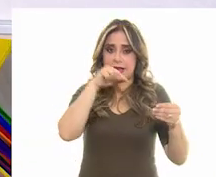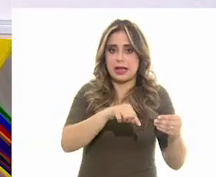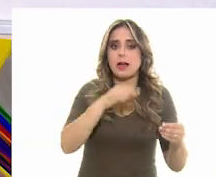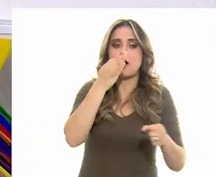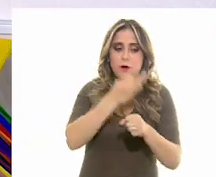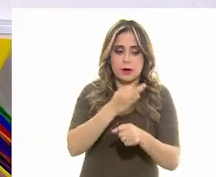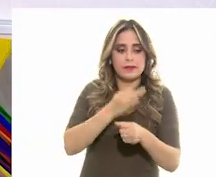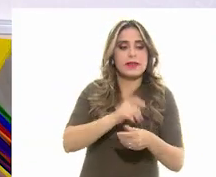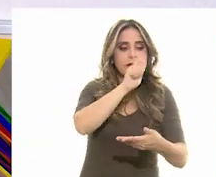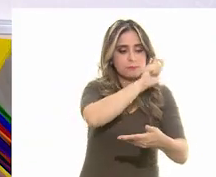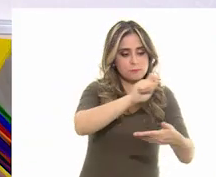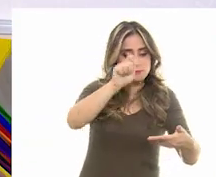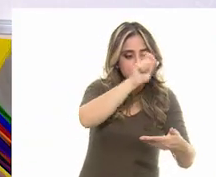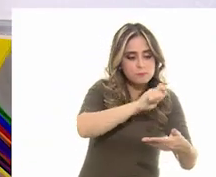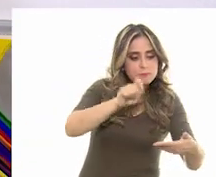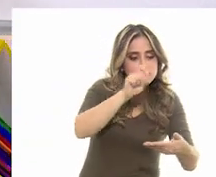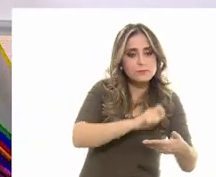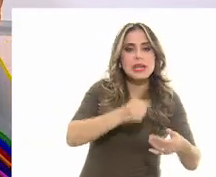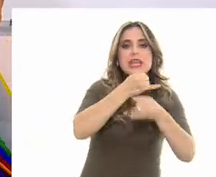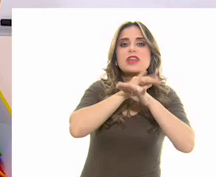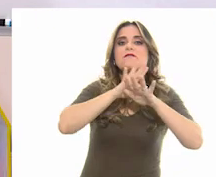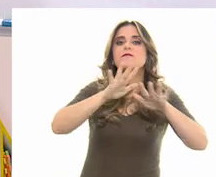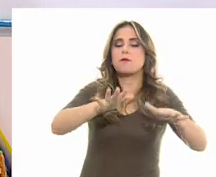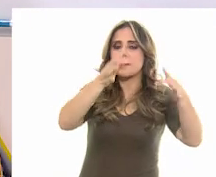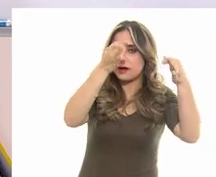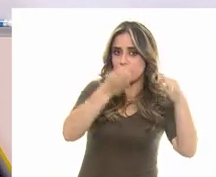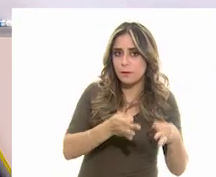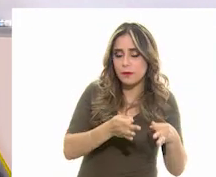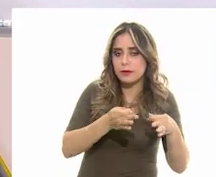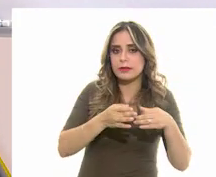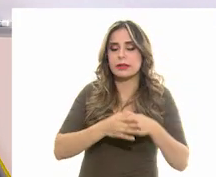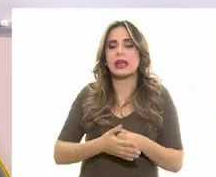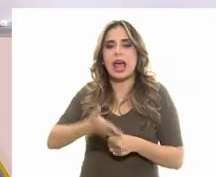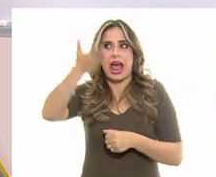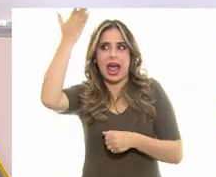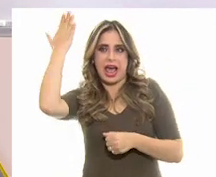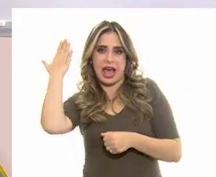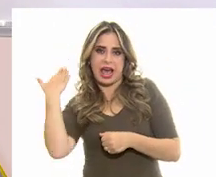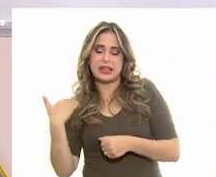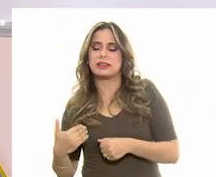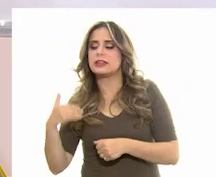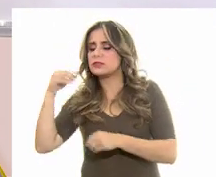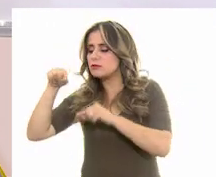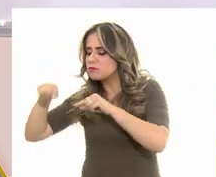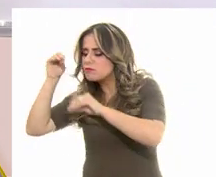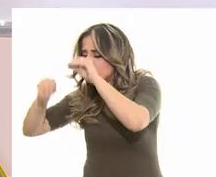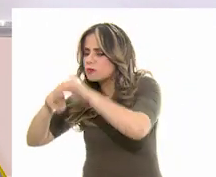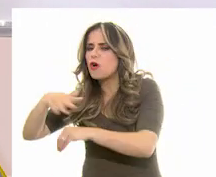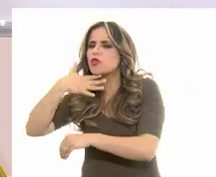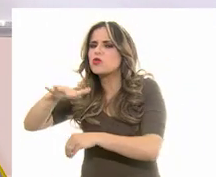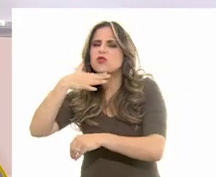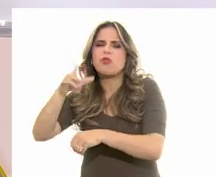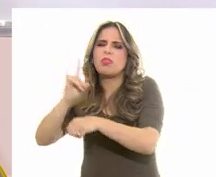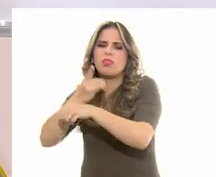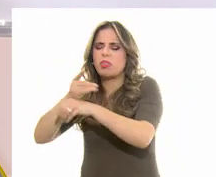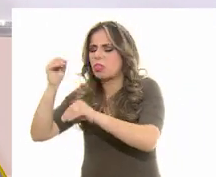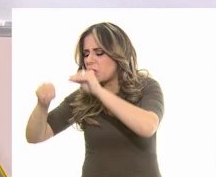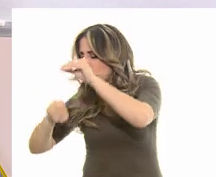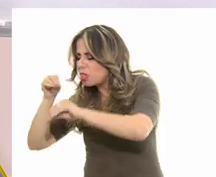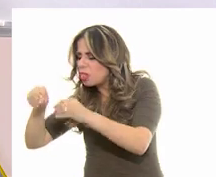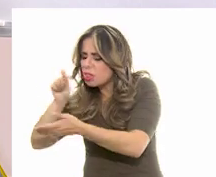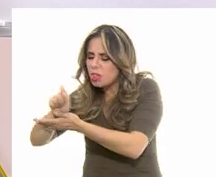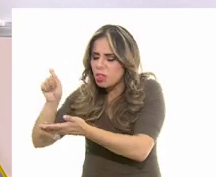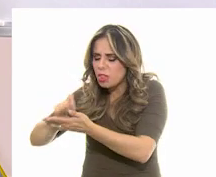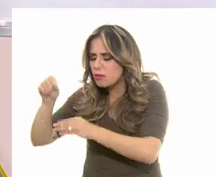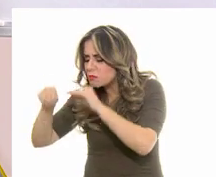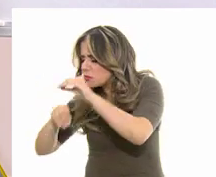una infografía. Recuerden que nuestros primeros escritos, que fueron nuestros borradores, se fueron desarrollando